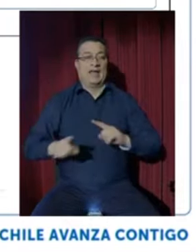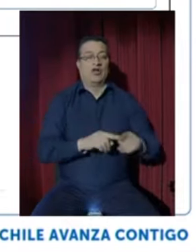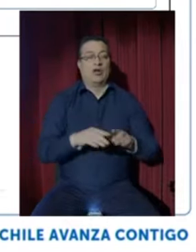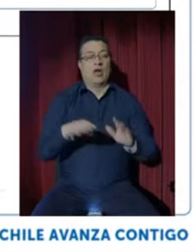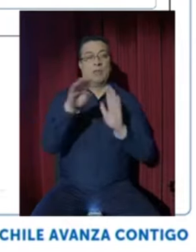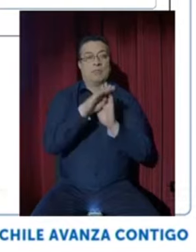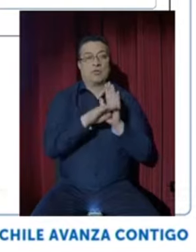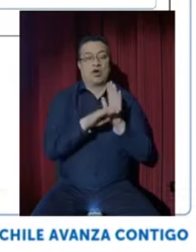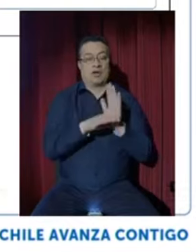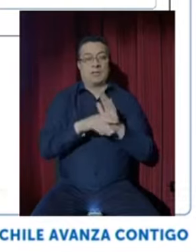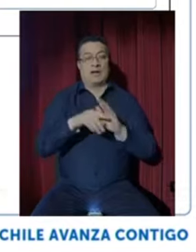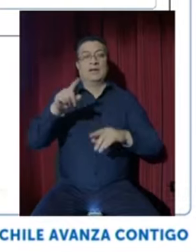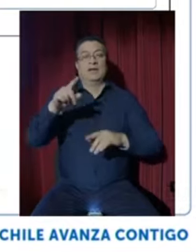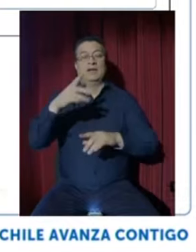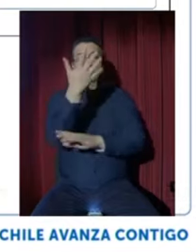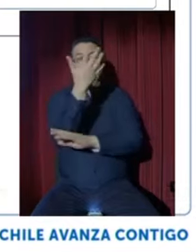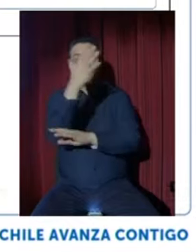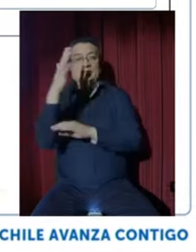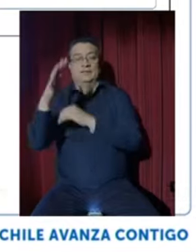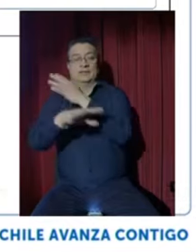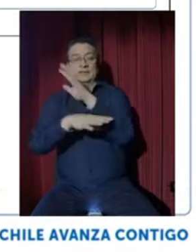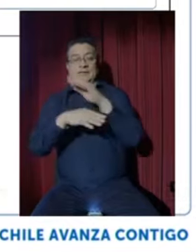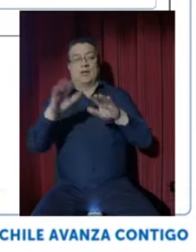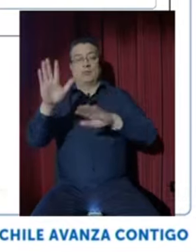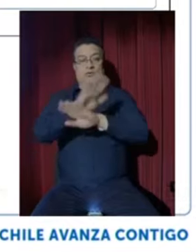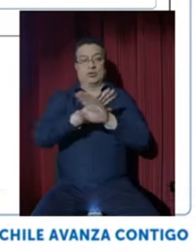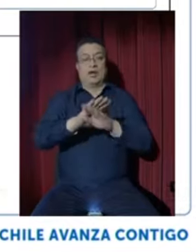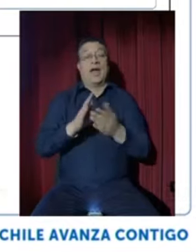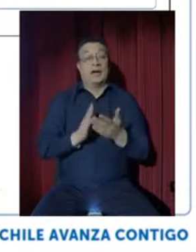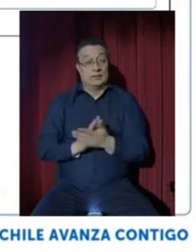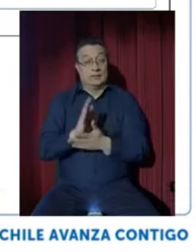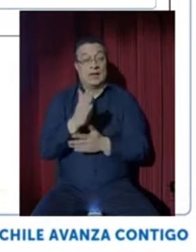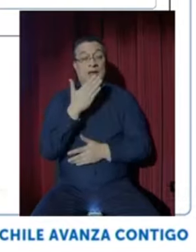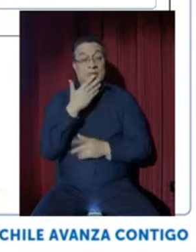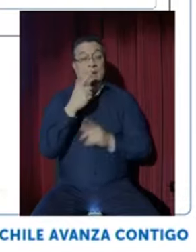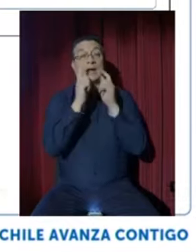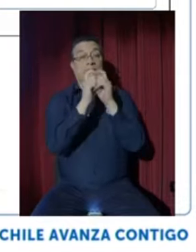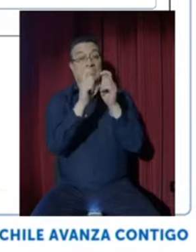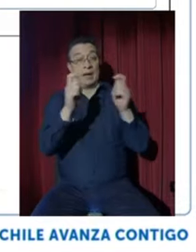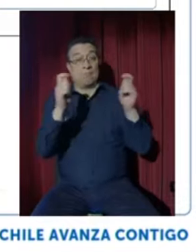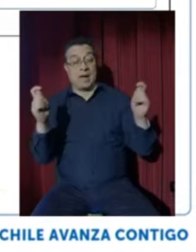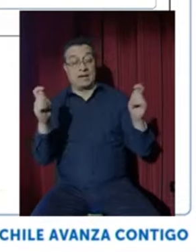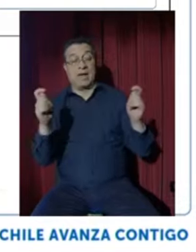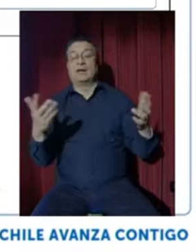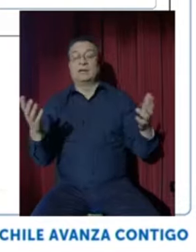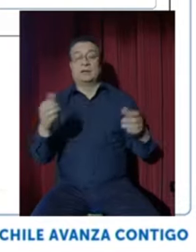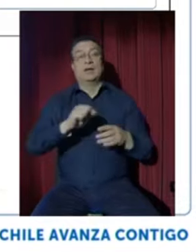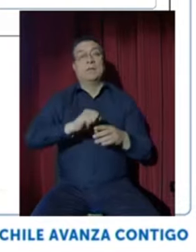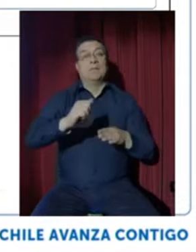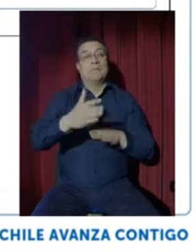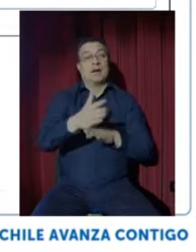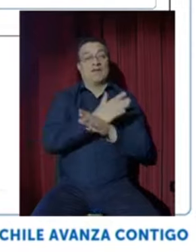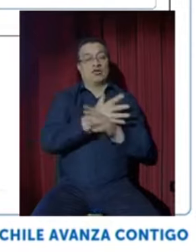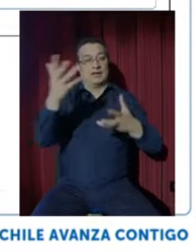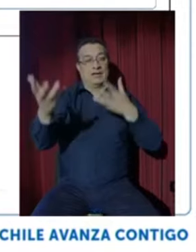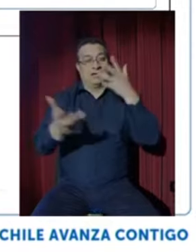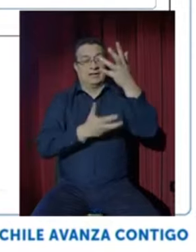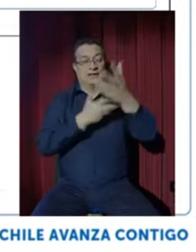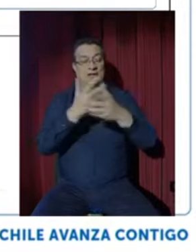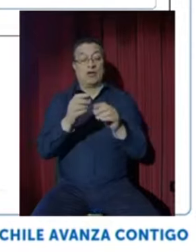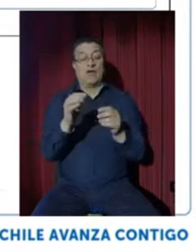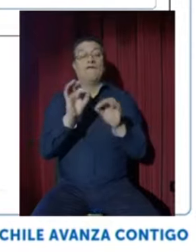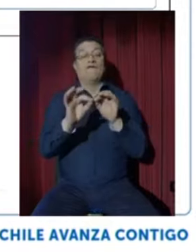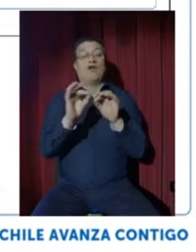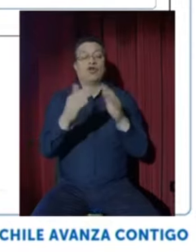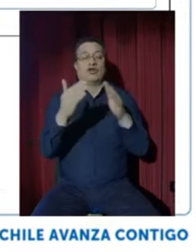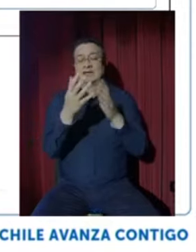programa de á Silvestre protegida el lanzamiento también de una campaña a propósito de la prevención de incendio deja tu F